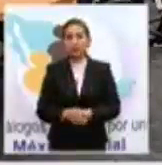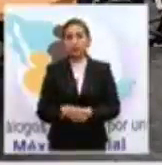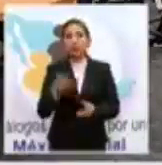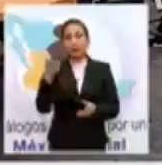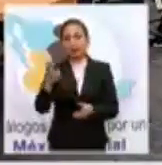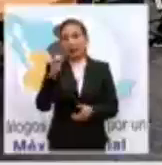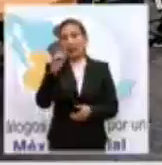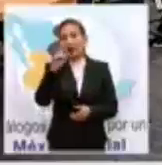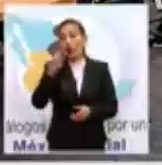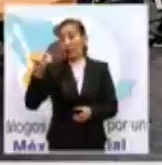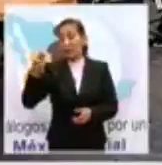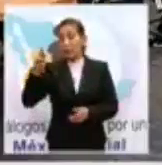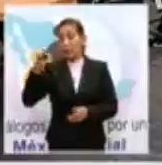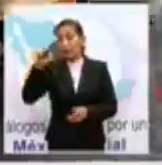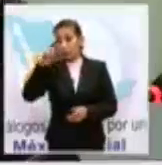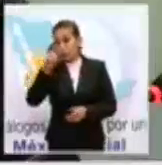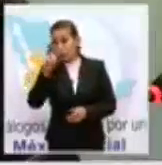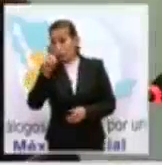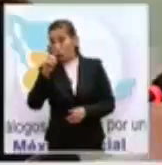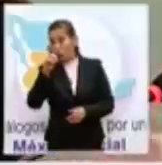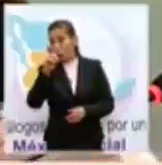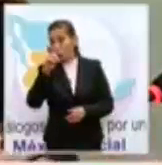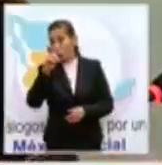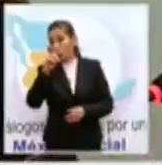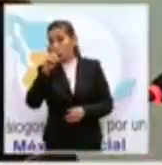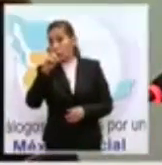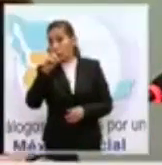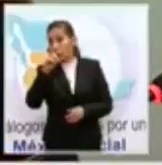González Tiburcio.